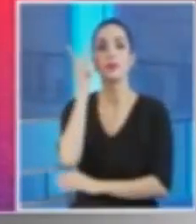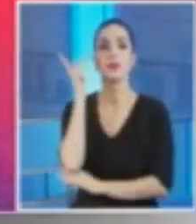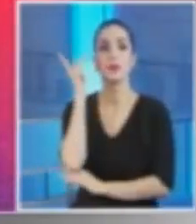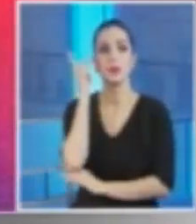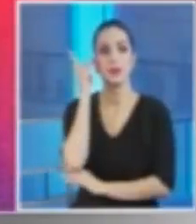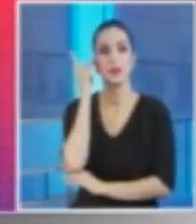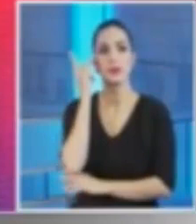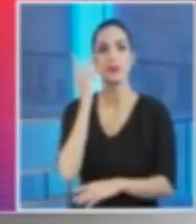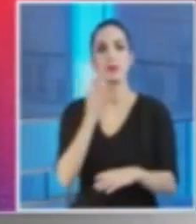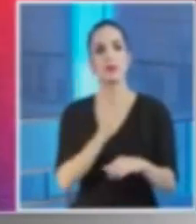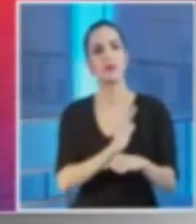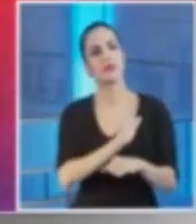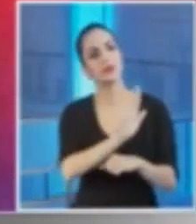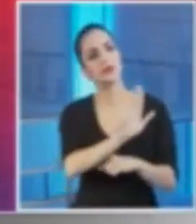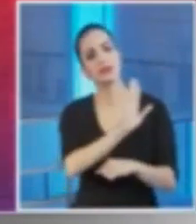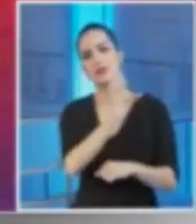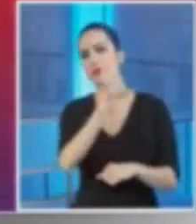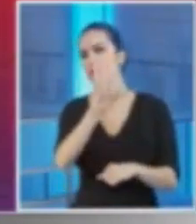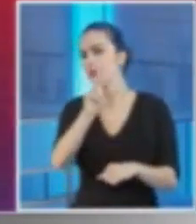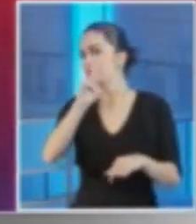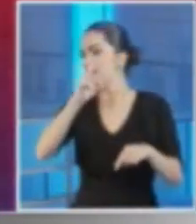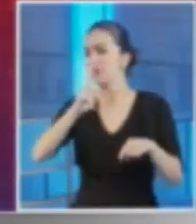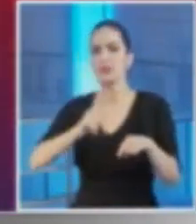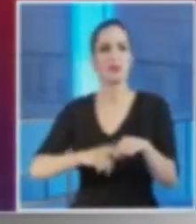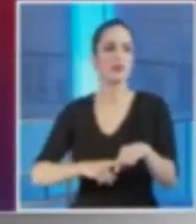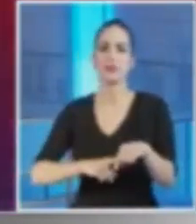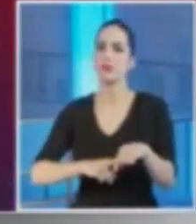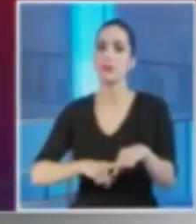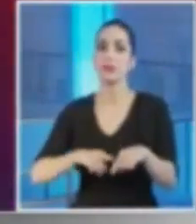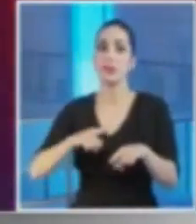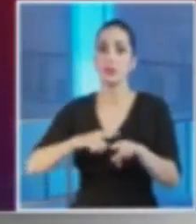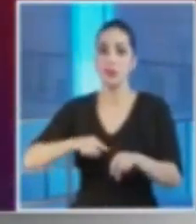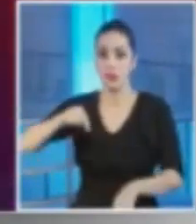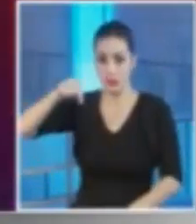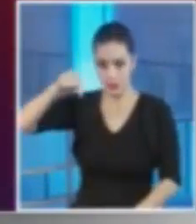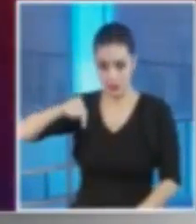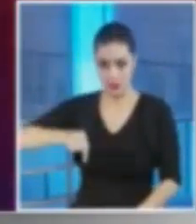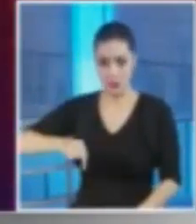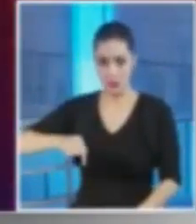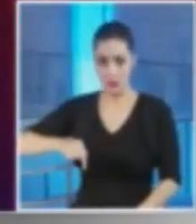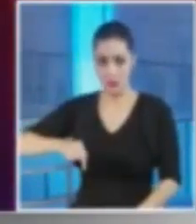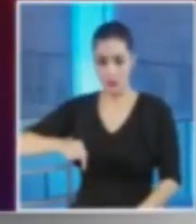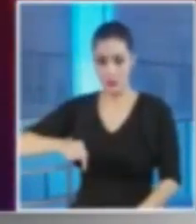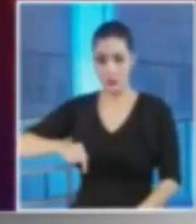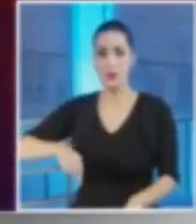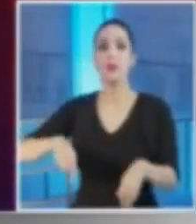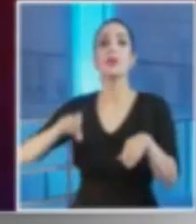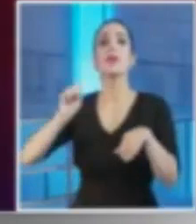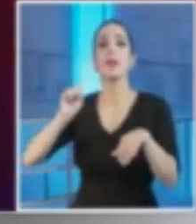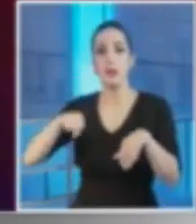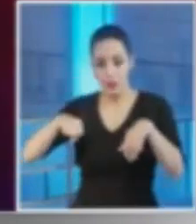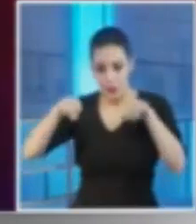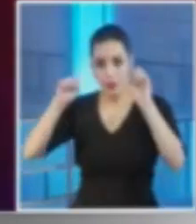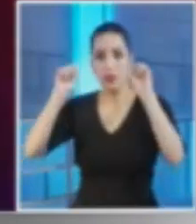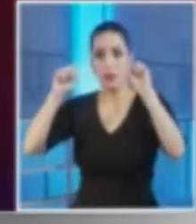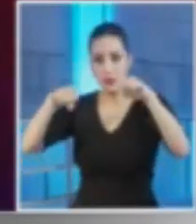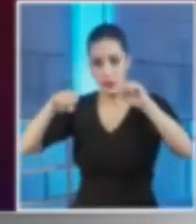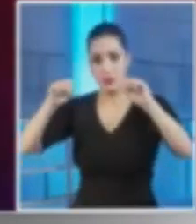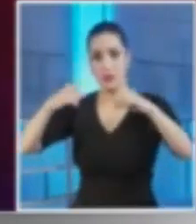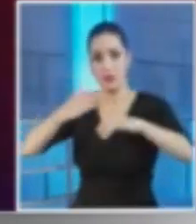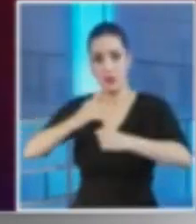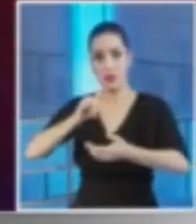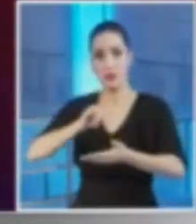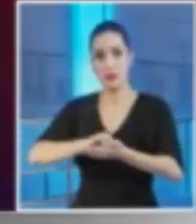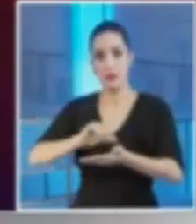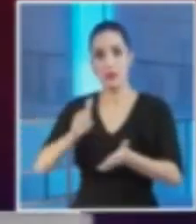políticos se encargarán de decirte que no es posible, pero hoy es inmensamente posible construir